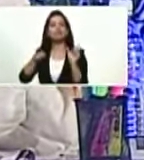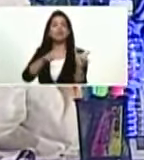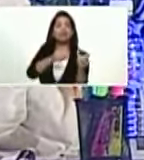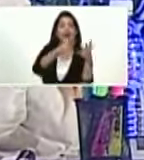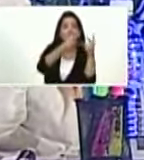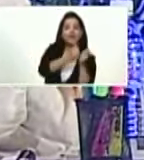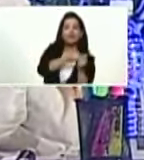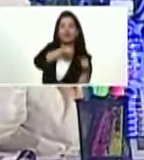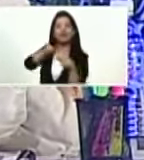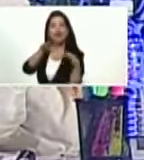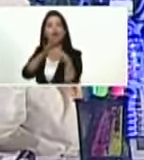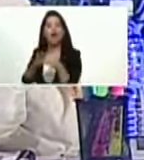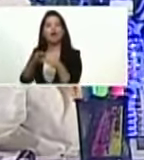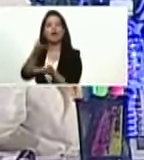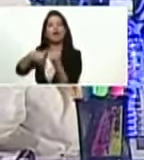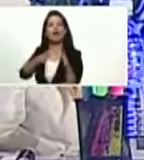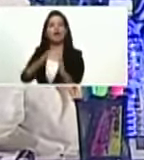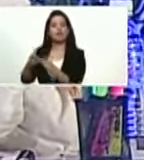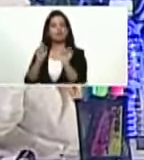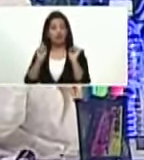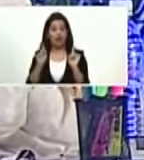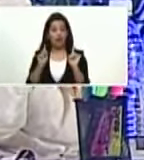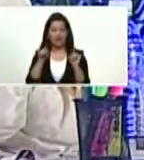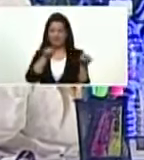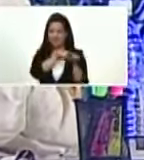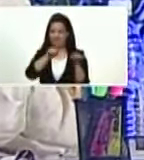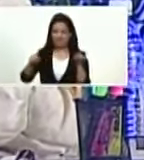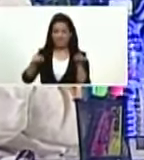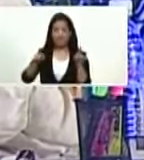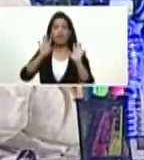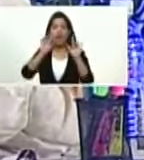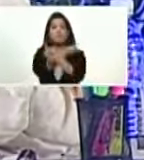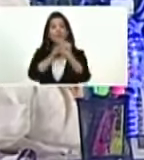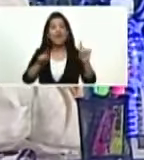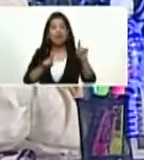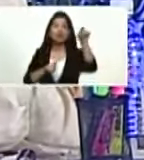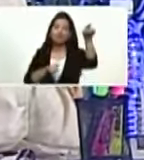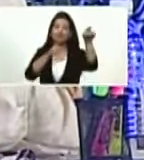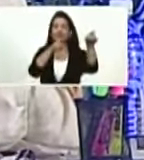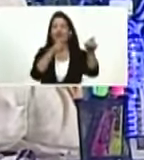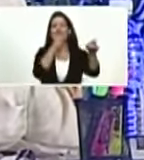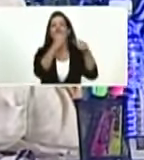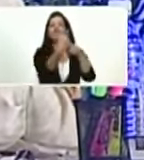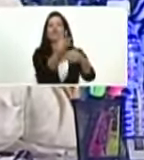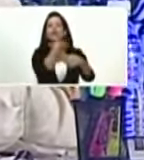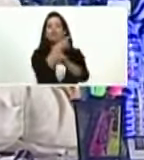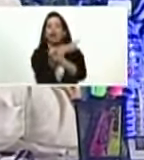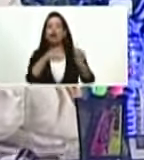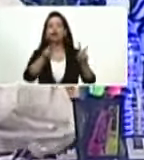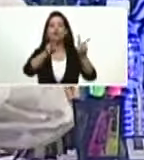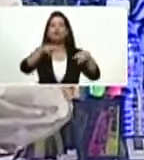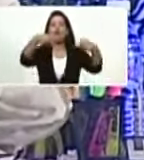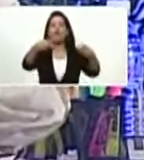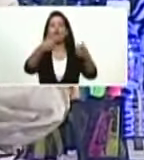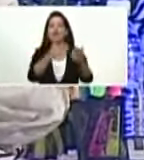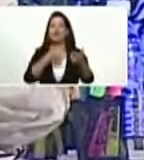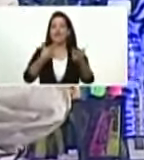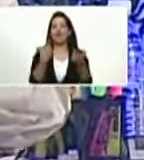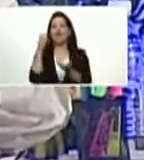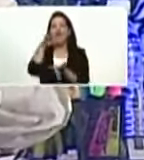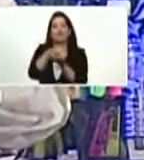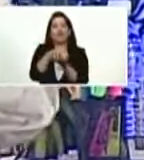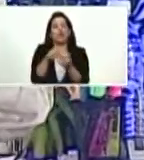años fueron penetradas y envenenadas por el neoliberalismo. Y el